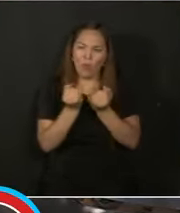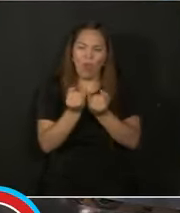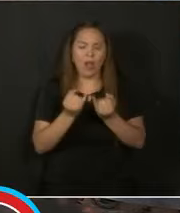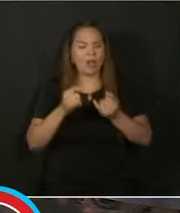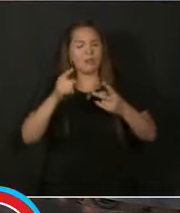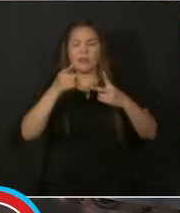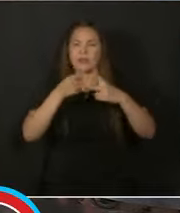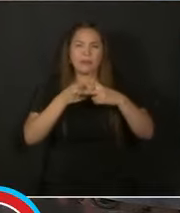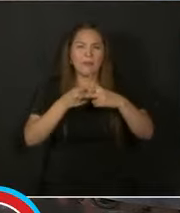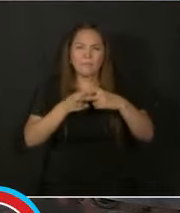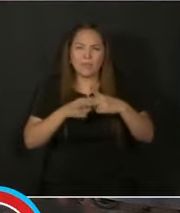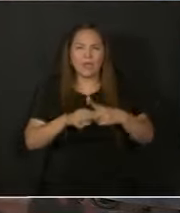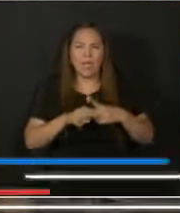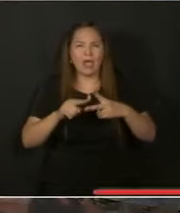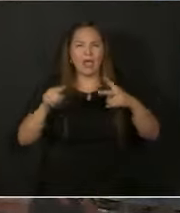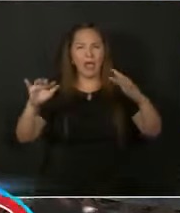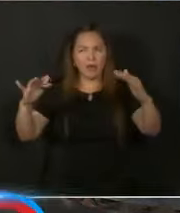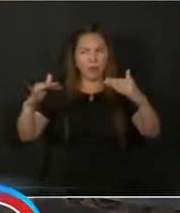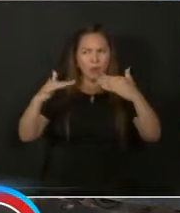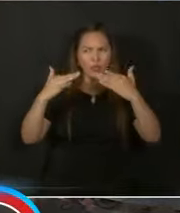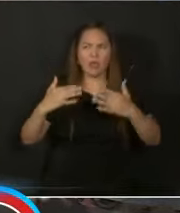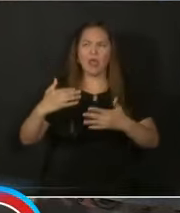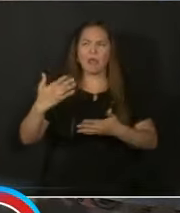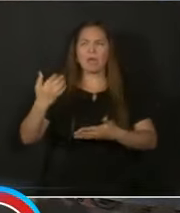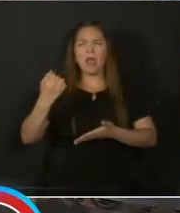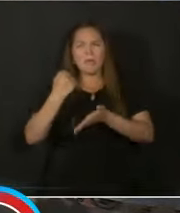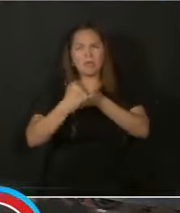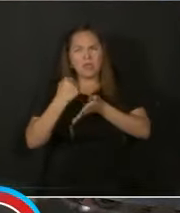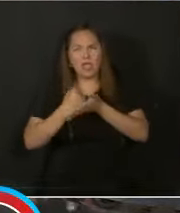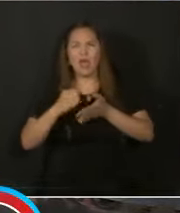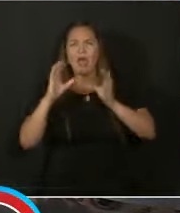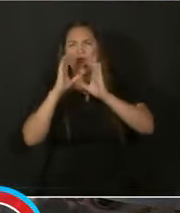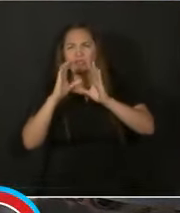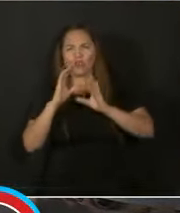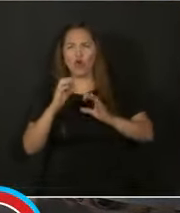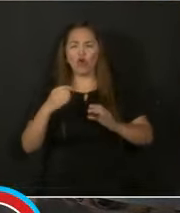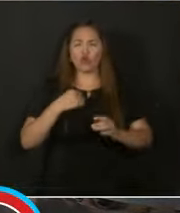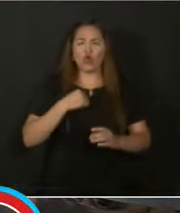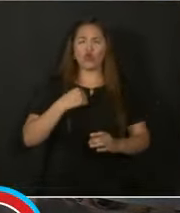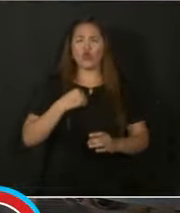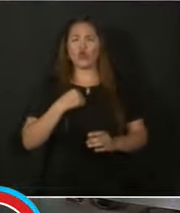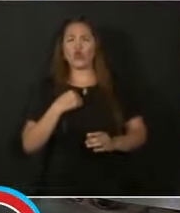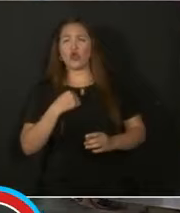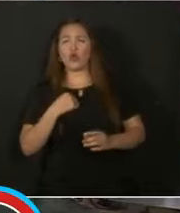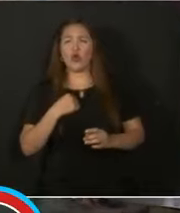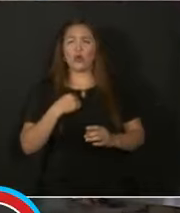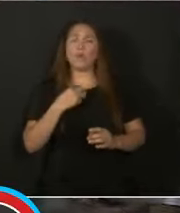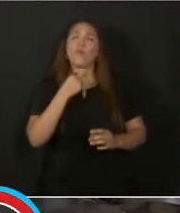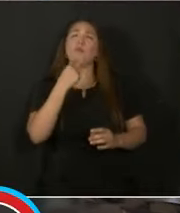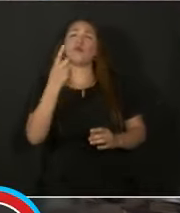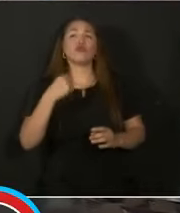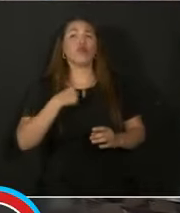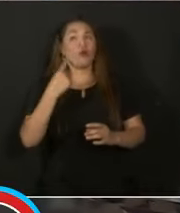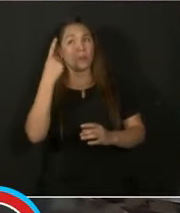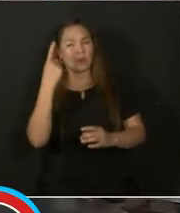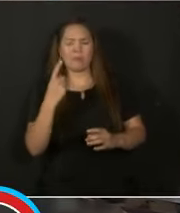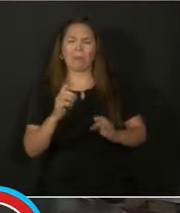de del público que me entendiera que supiera quién era yo genoa portugal